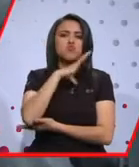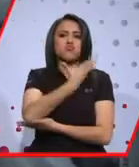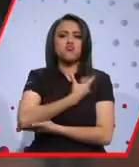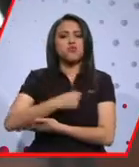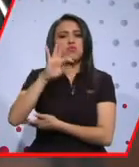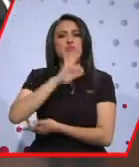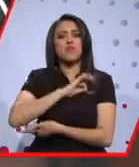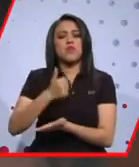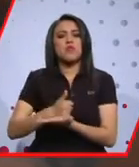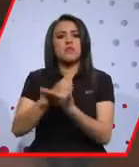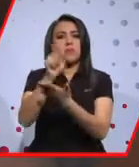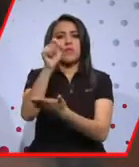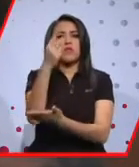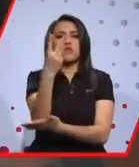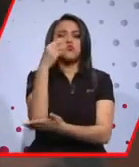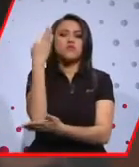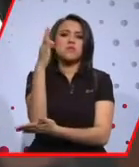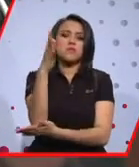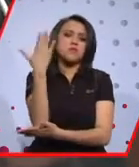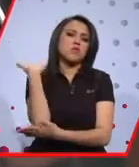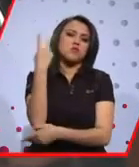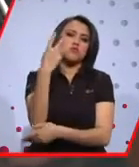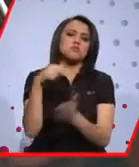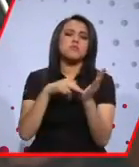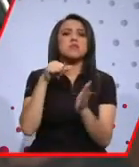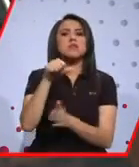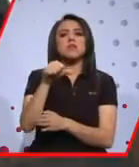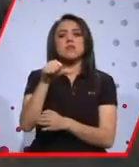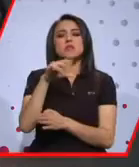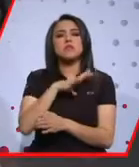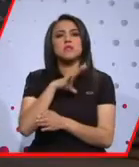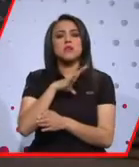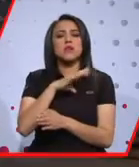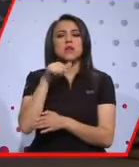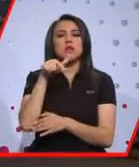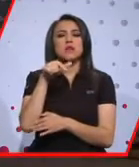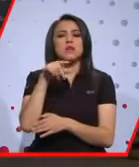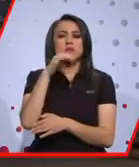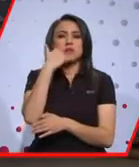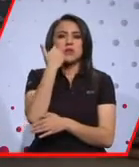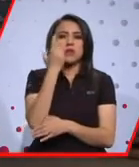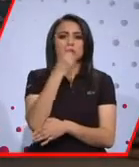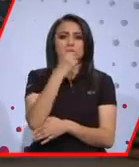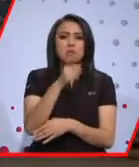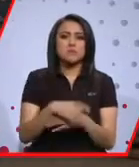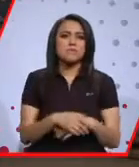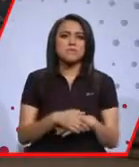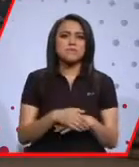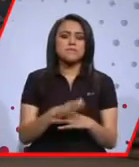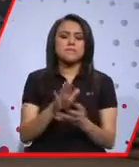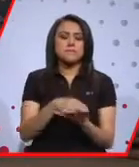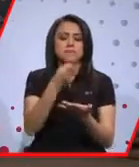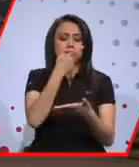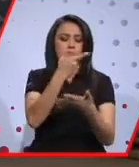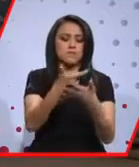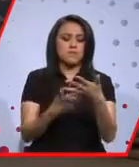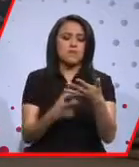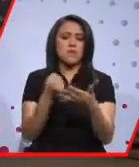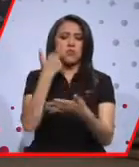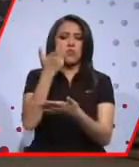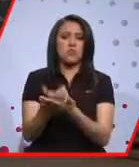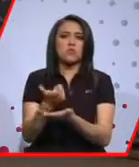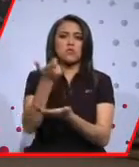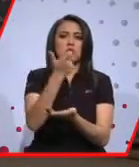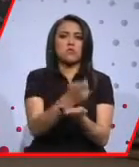apoya desde el 22 de febrero del año pasado cuando ingresan la petición en el estado de cuenta en la cantidad por la cual se te va a